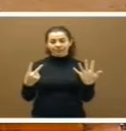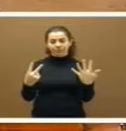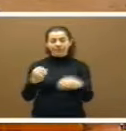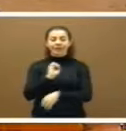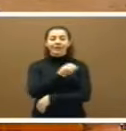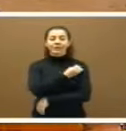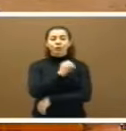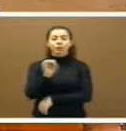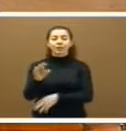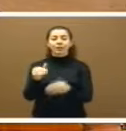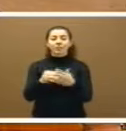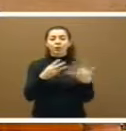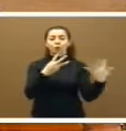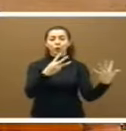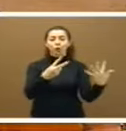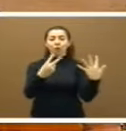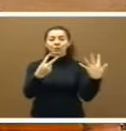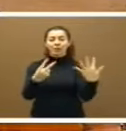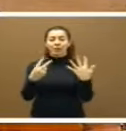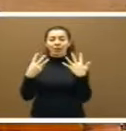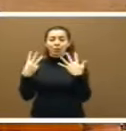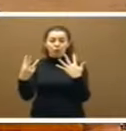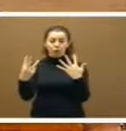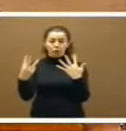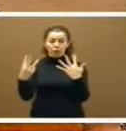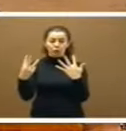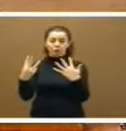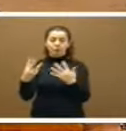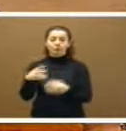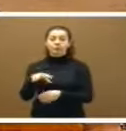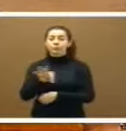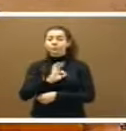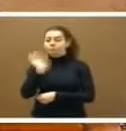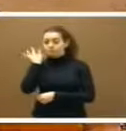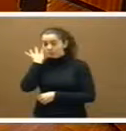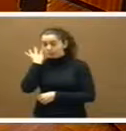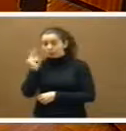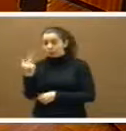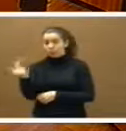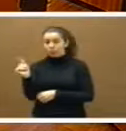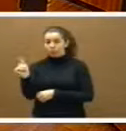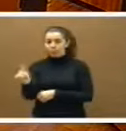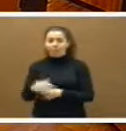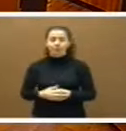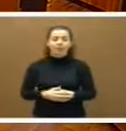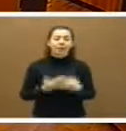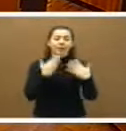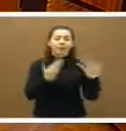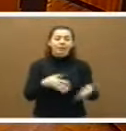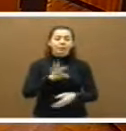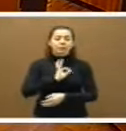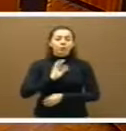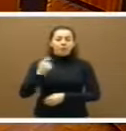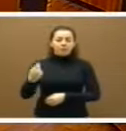de entrada número 15.878. Tiene la palabra, señorías, por dos minutos. Gracias, señor presidente.